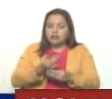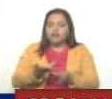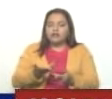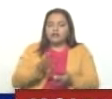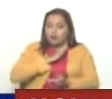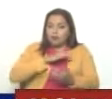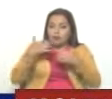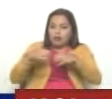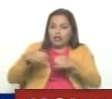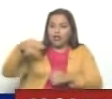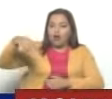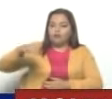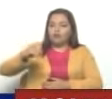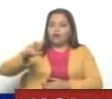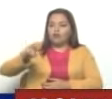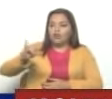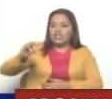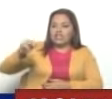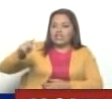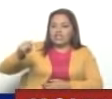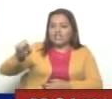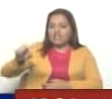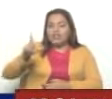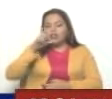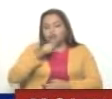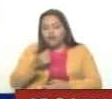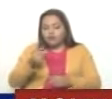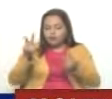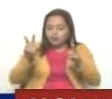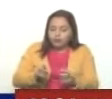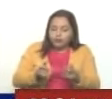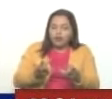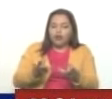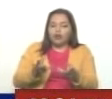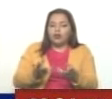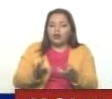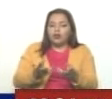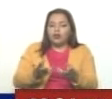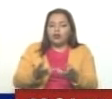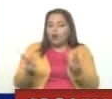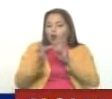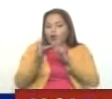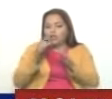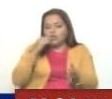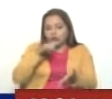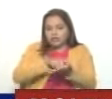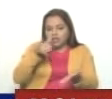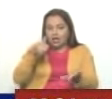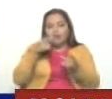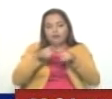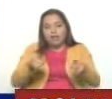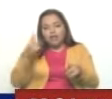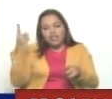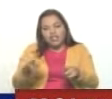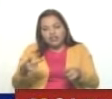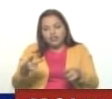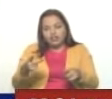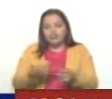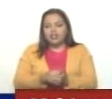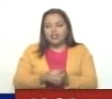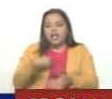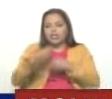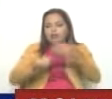Ok, tienes tu señal móvil y no vas a tener ningún impedimento para poder conectarte con WhatsApp, siempre y cuando cumpla con estar